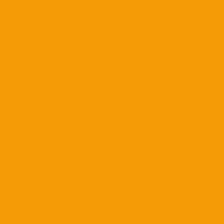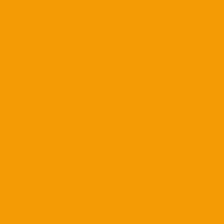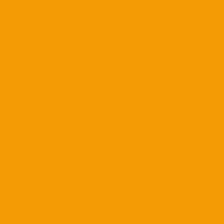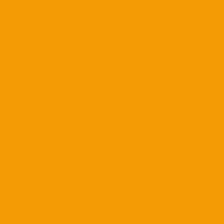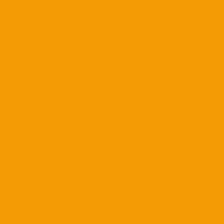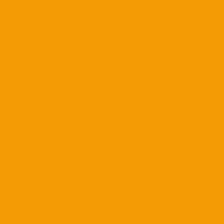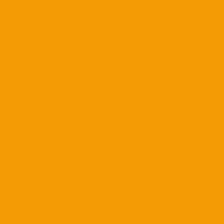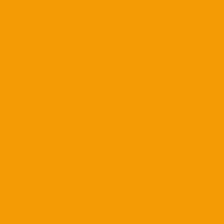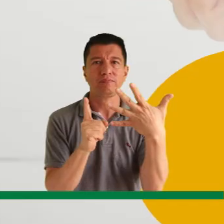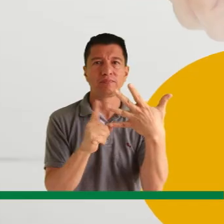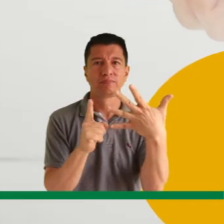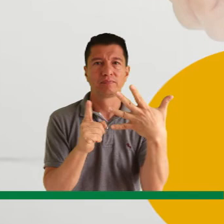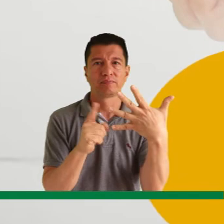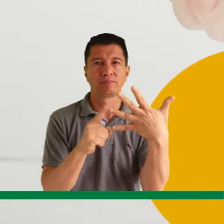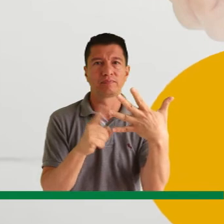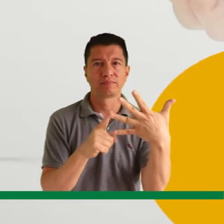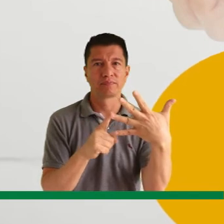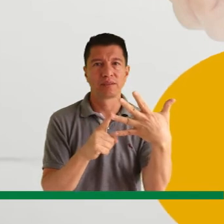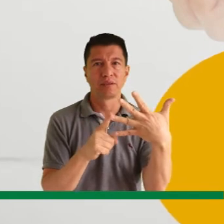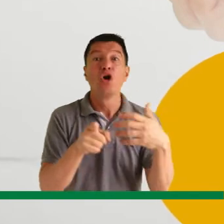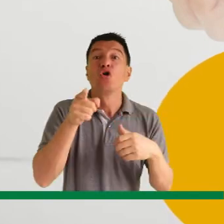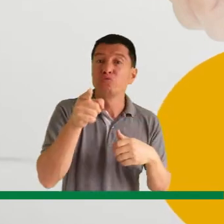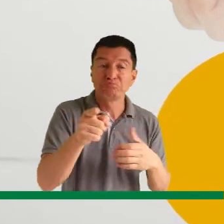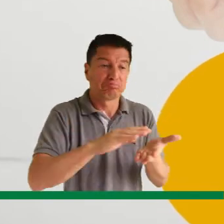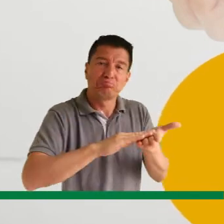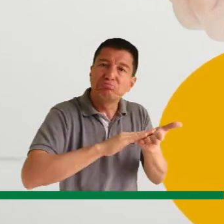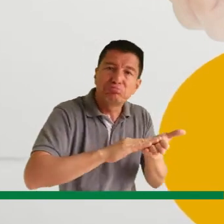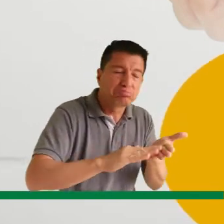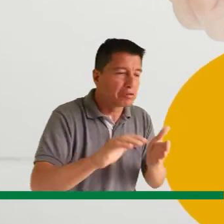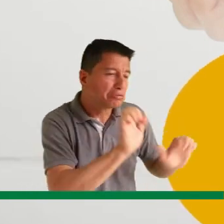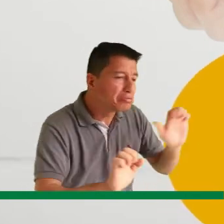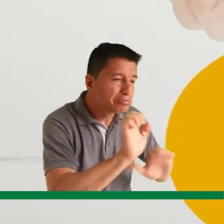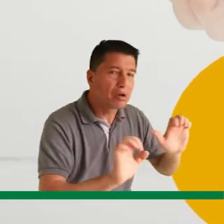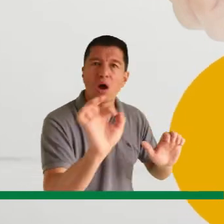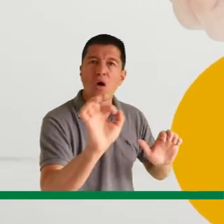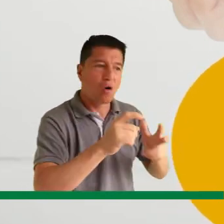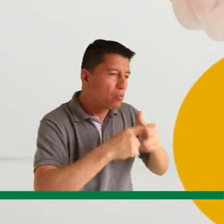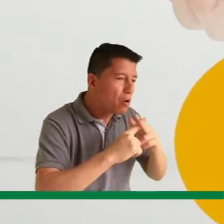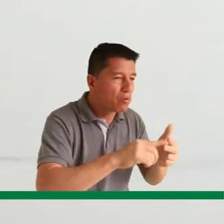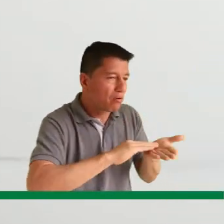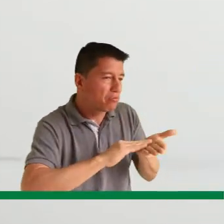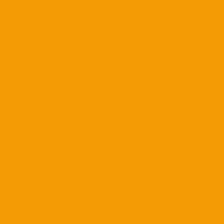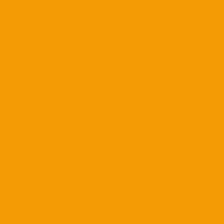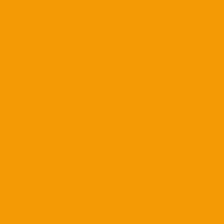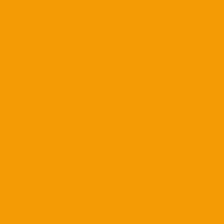Cuarto, desconecta las herramientas eléctricas antes de limpiarlas o repararlas.